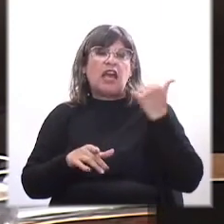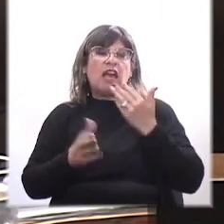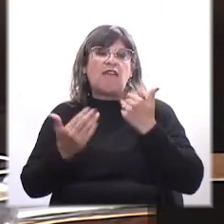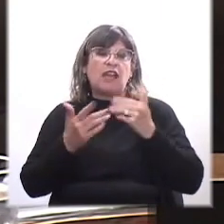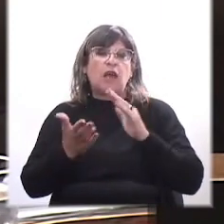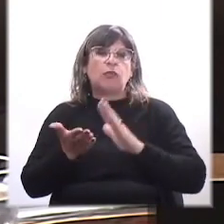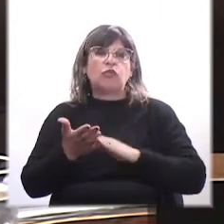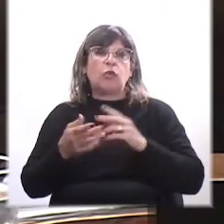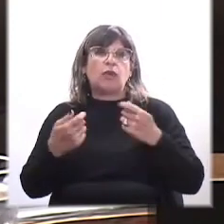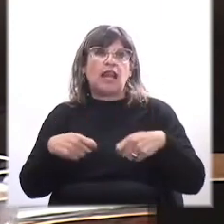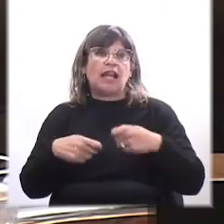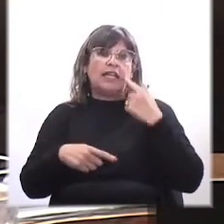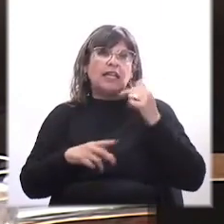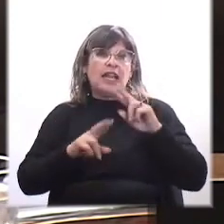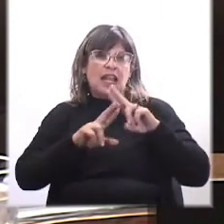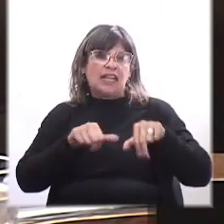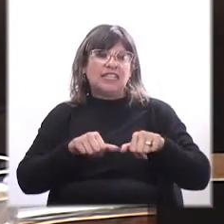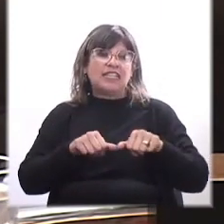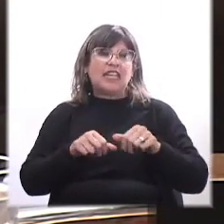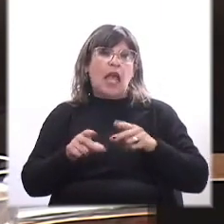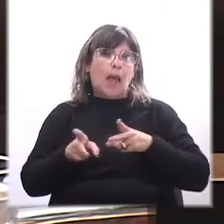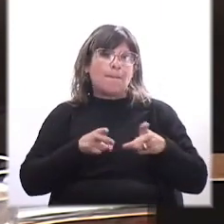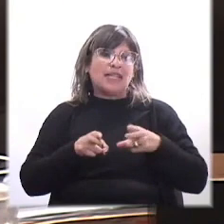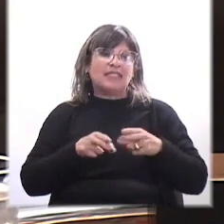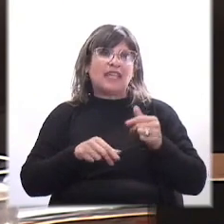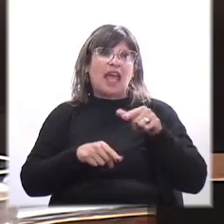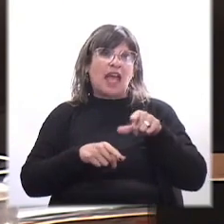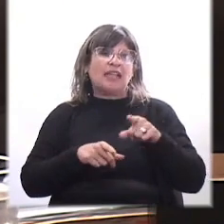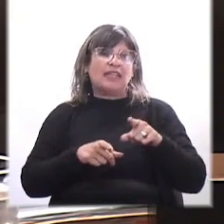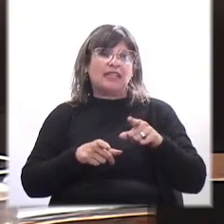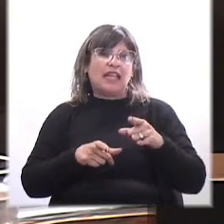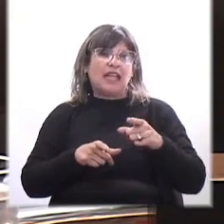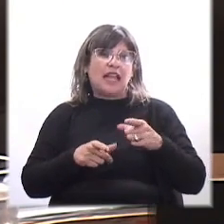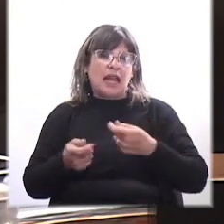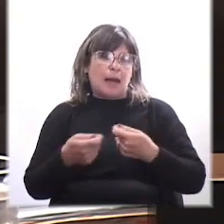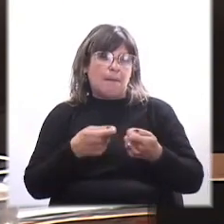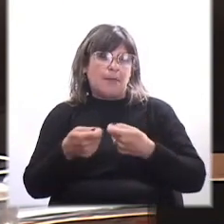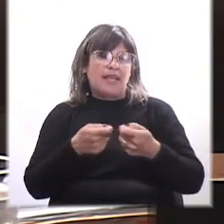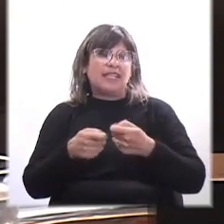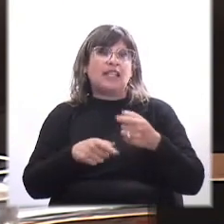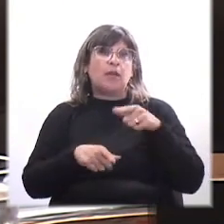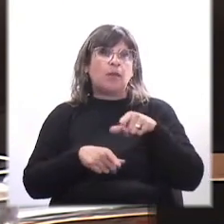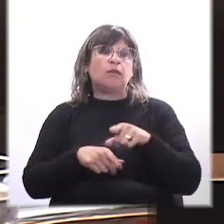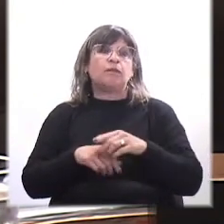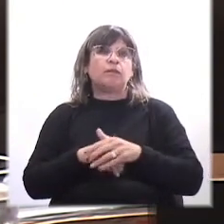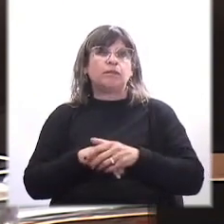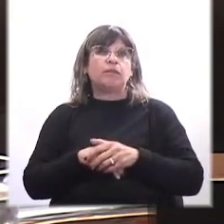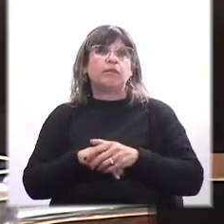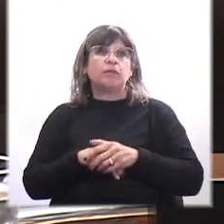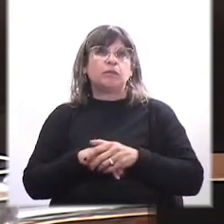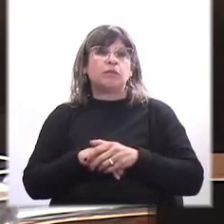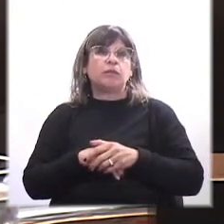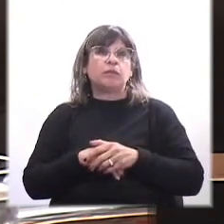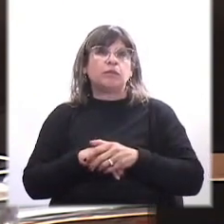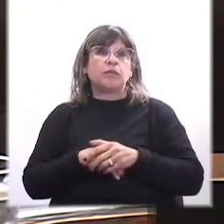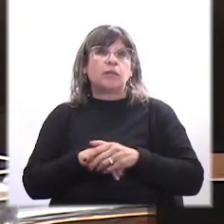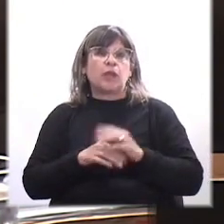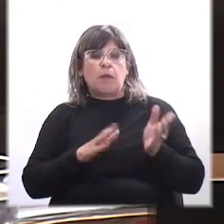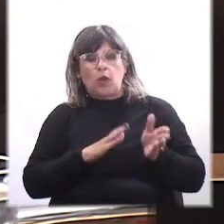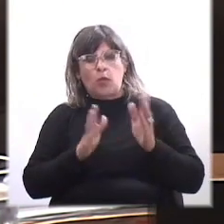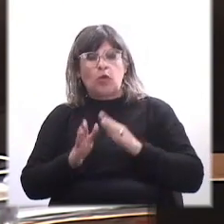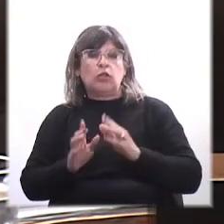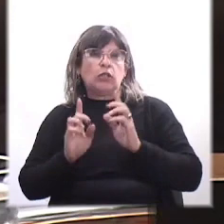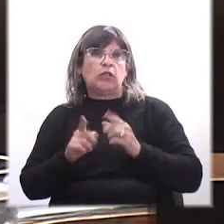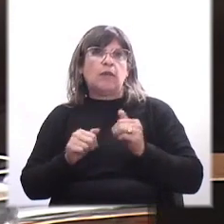Esto es, por un lado, la cancelación parcial de una parte del préstamo de la Corporación Andina de Fomento, pero por otro lado